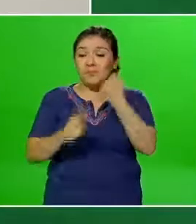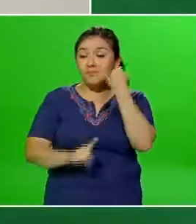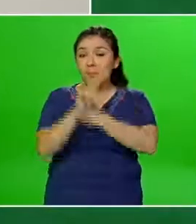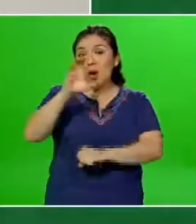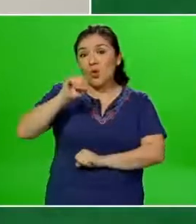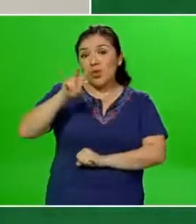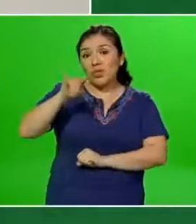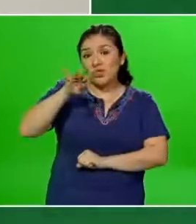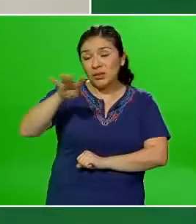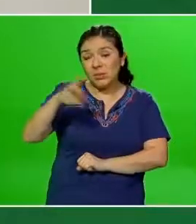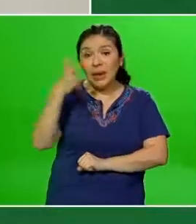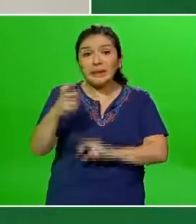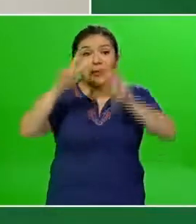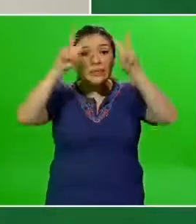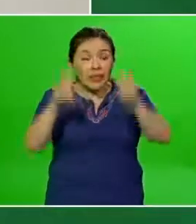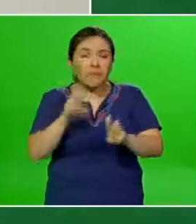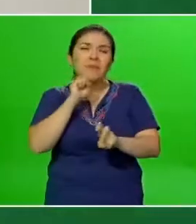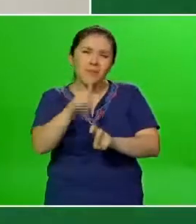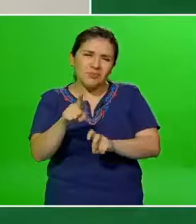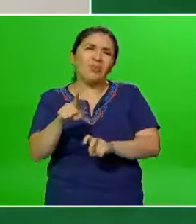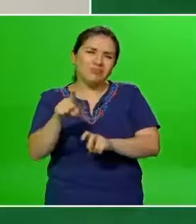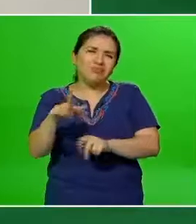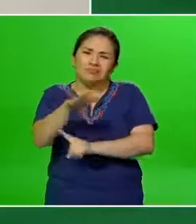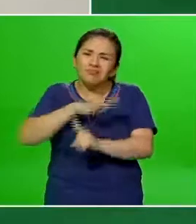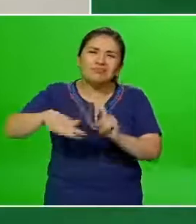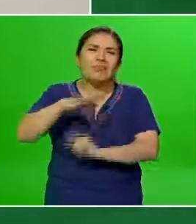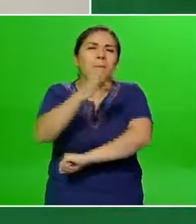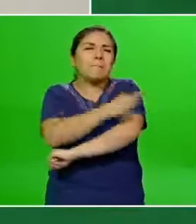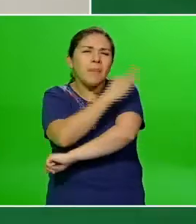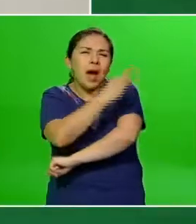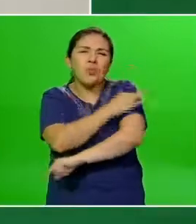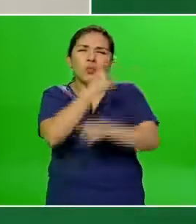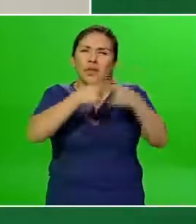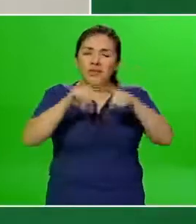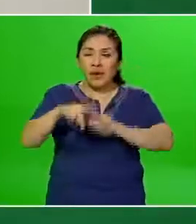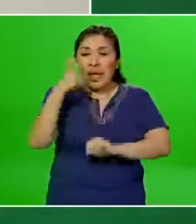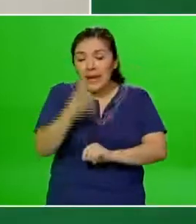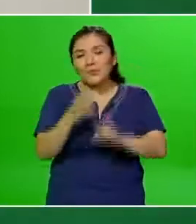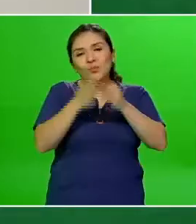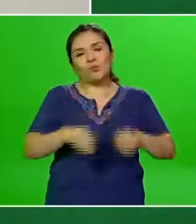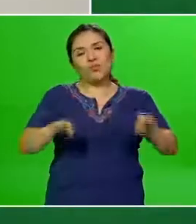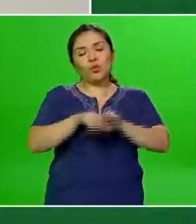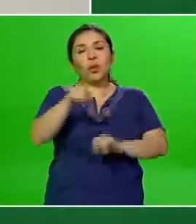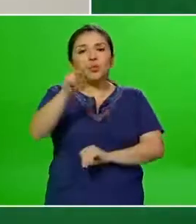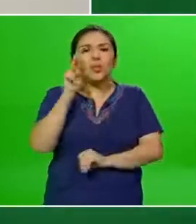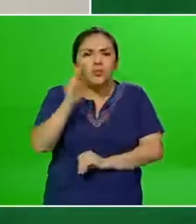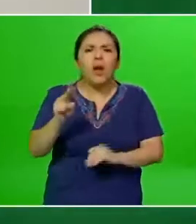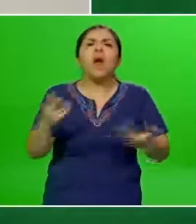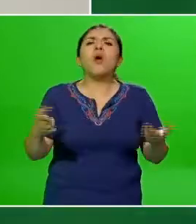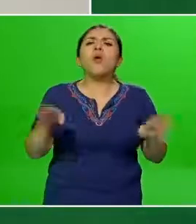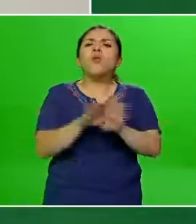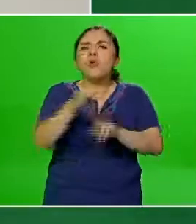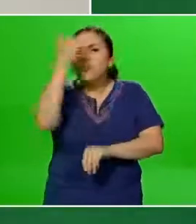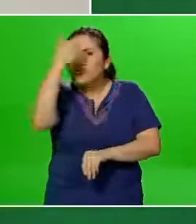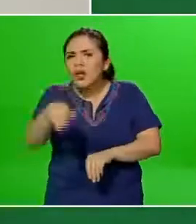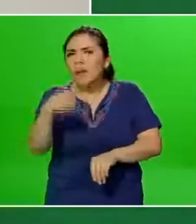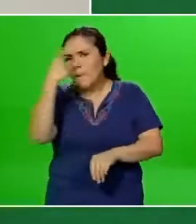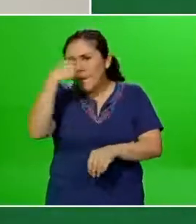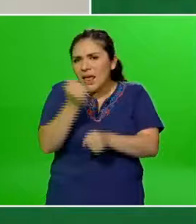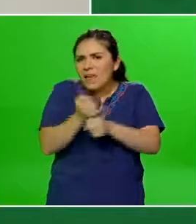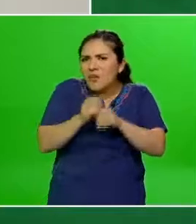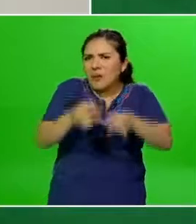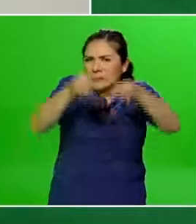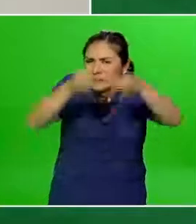sobre todo al tema del COVID-19 y de la vacunación. Entonces, de ahí la importancia que usted tenga estas herramientas,